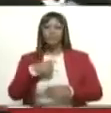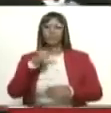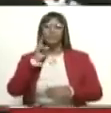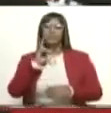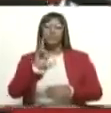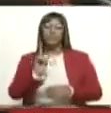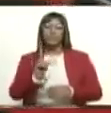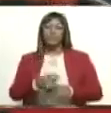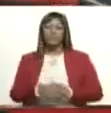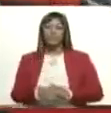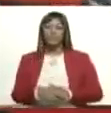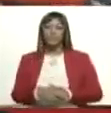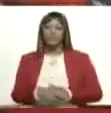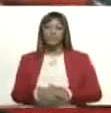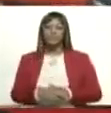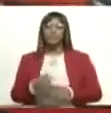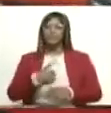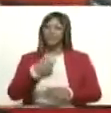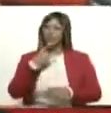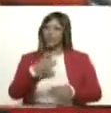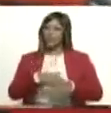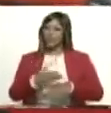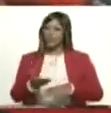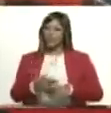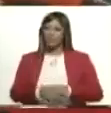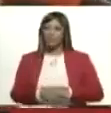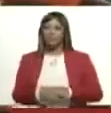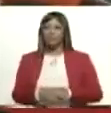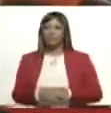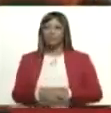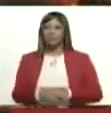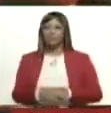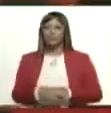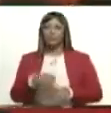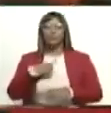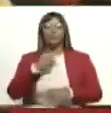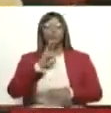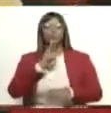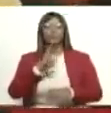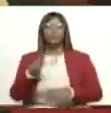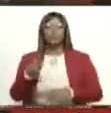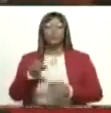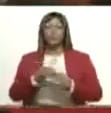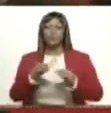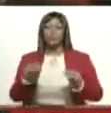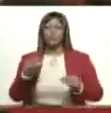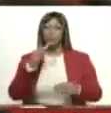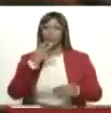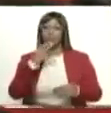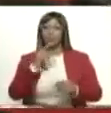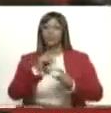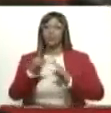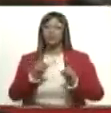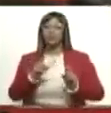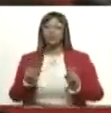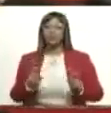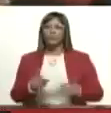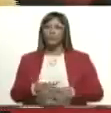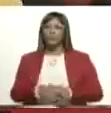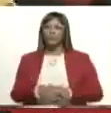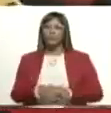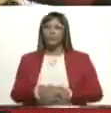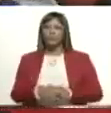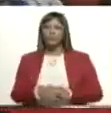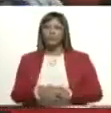oferta engañosa. Lo digo por lo siguiente, hemos visto una convocatoria, por ejemplo, a una consulta, no sé